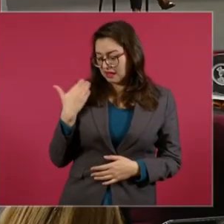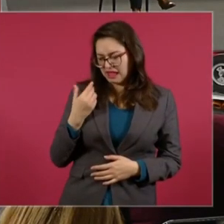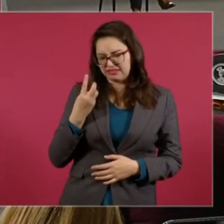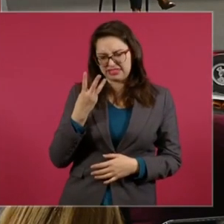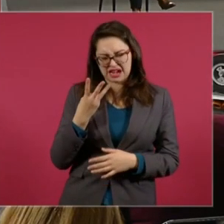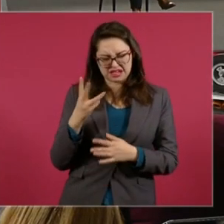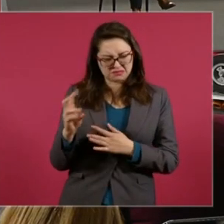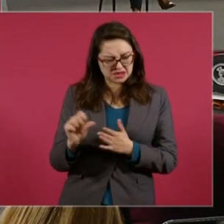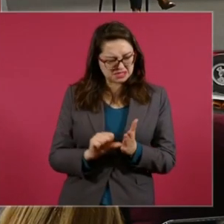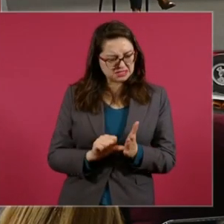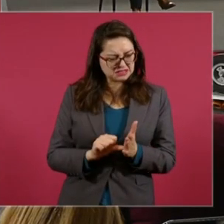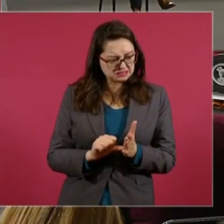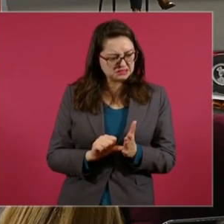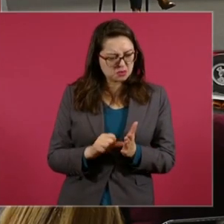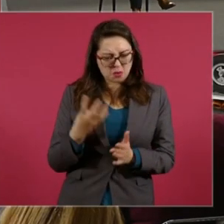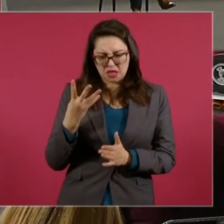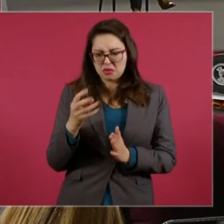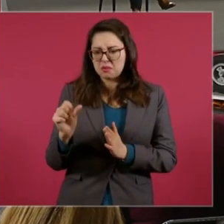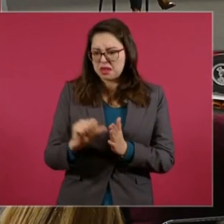3 meses, 4 meses.